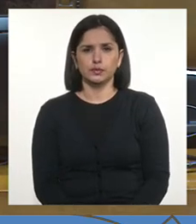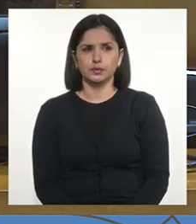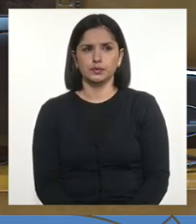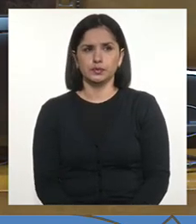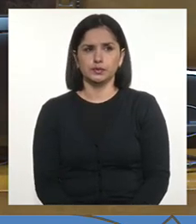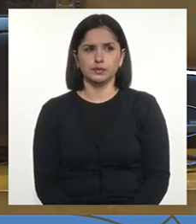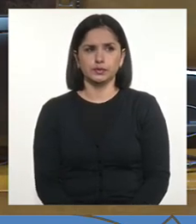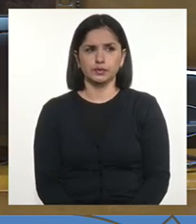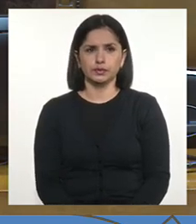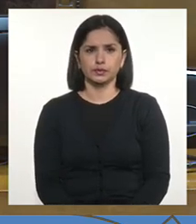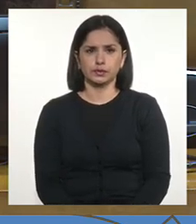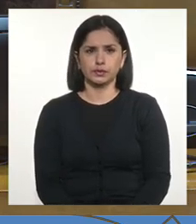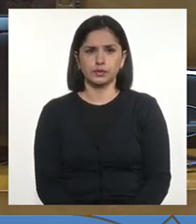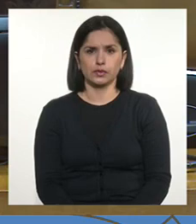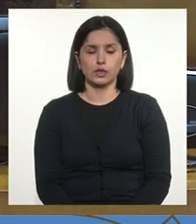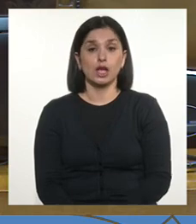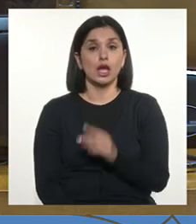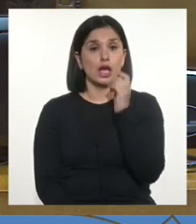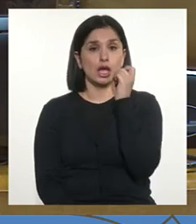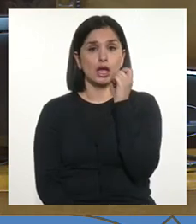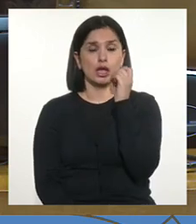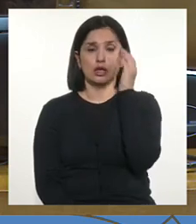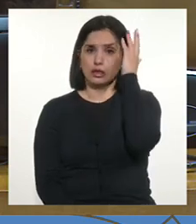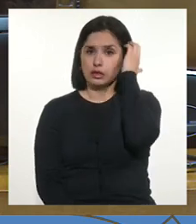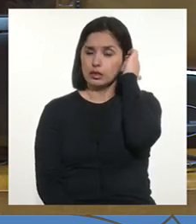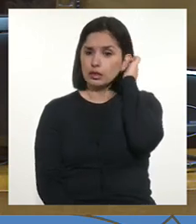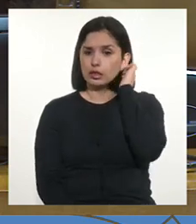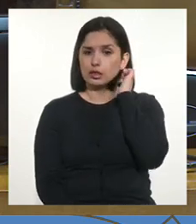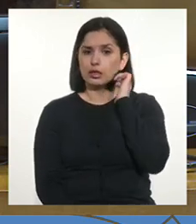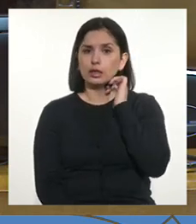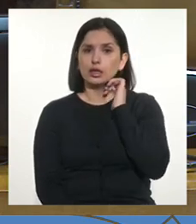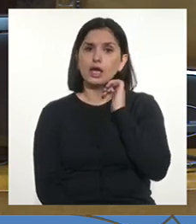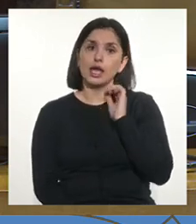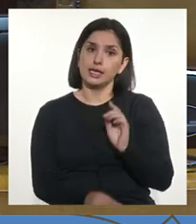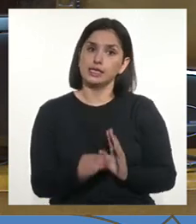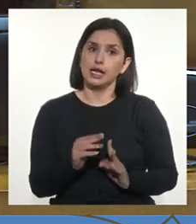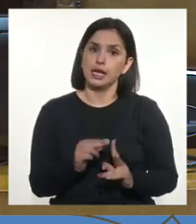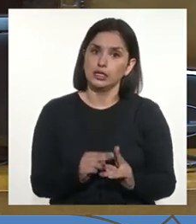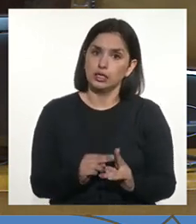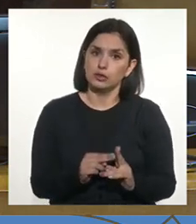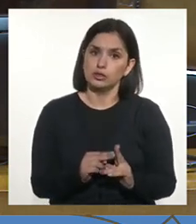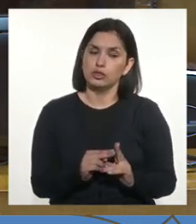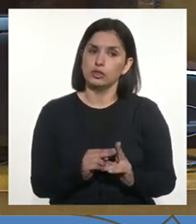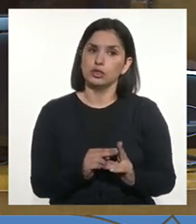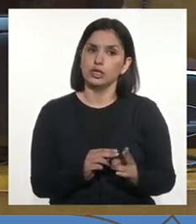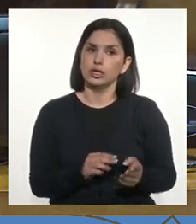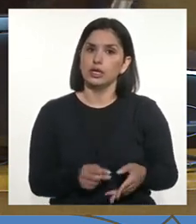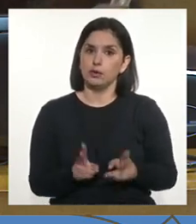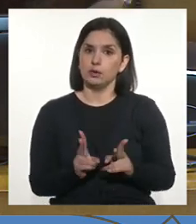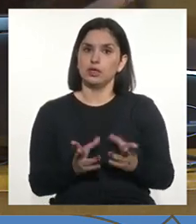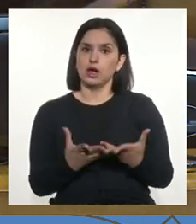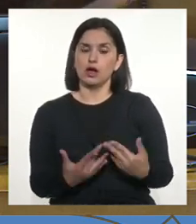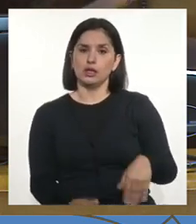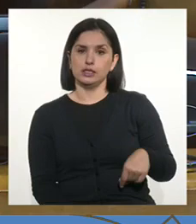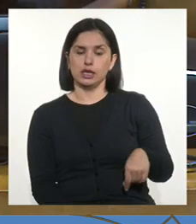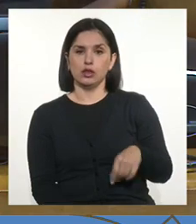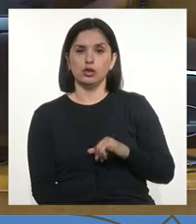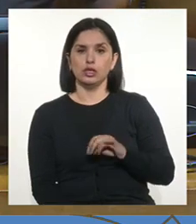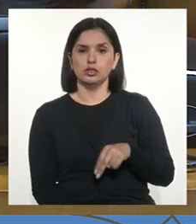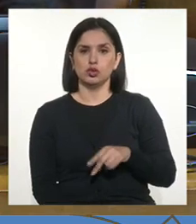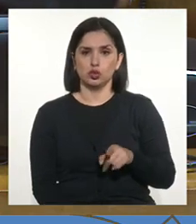bien y entendiendo que esta moción que le ha concedido el senador josé miguel insulza quien recupera la palabra